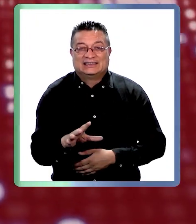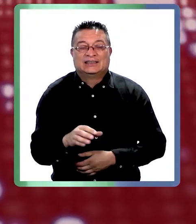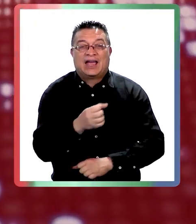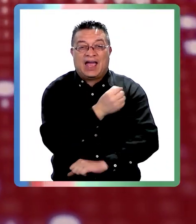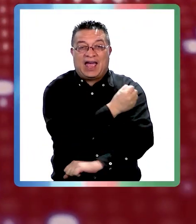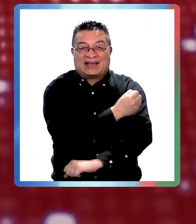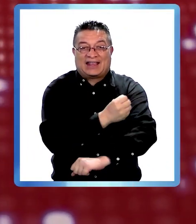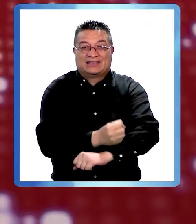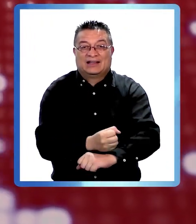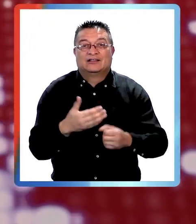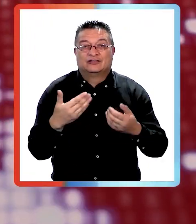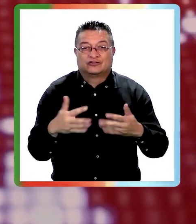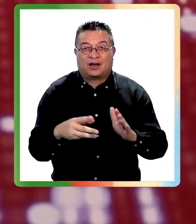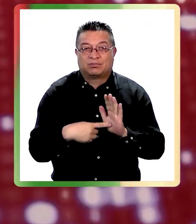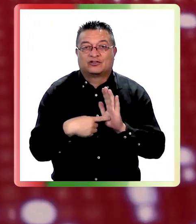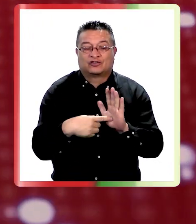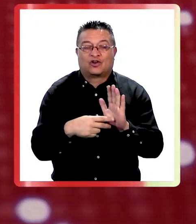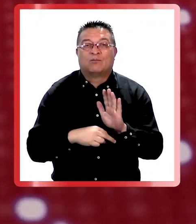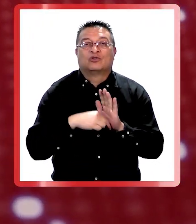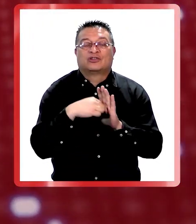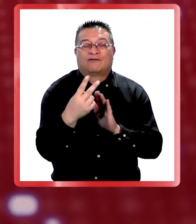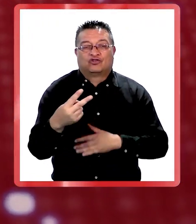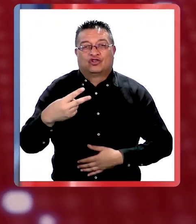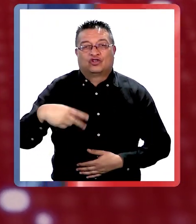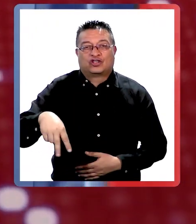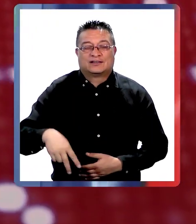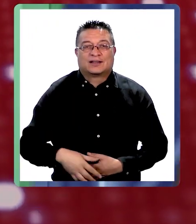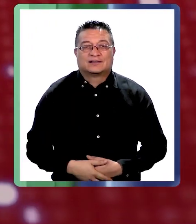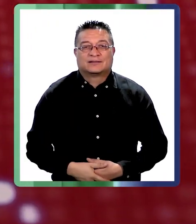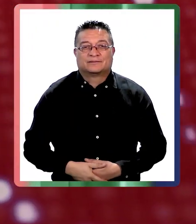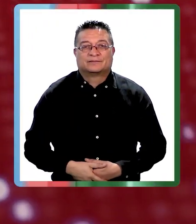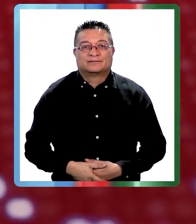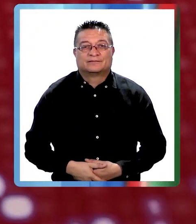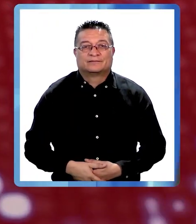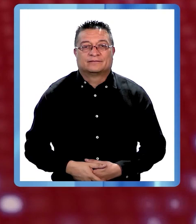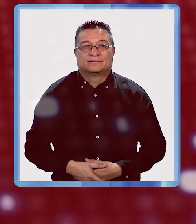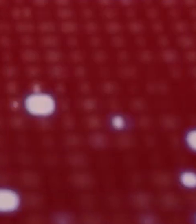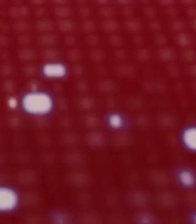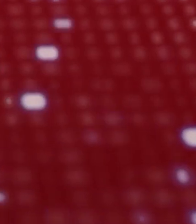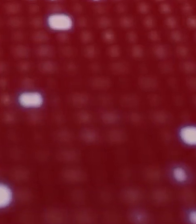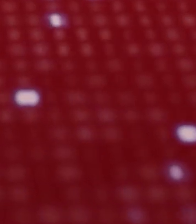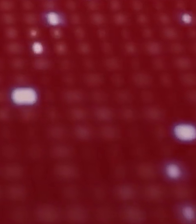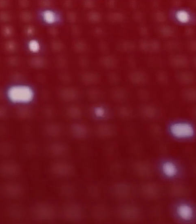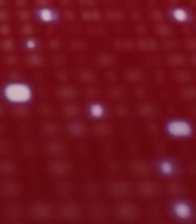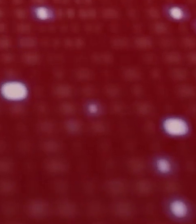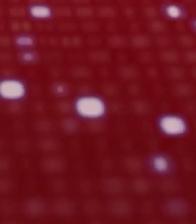de Chile. Arcatel presentó Portavoz Noticias.